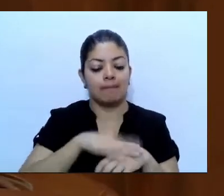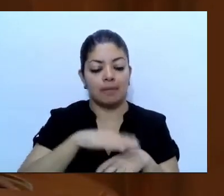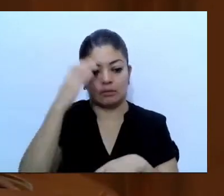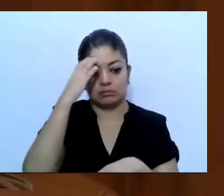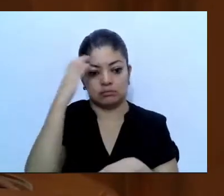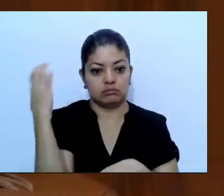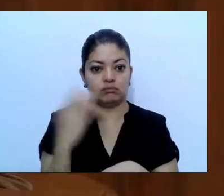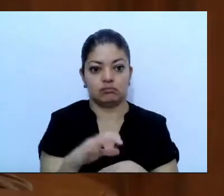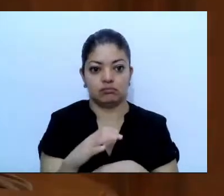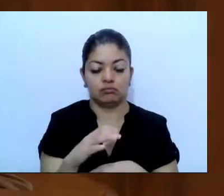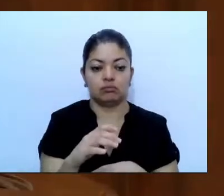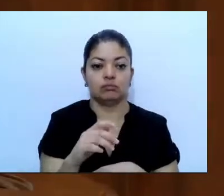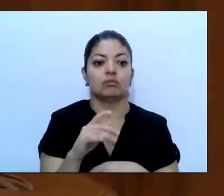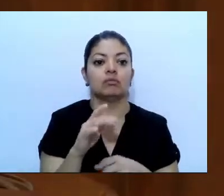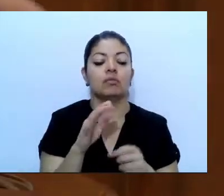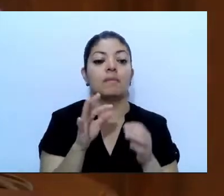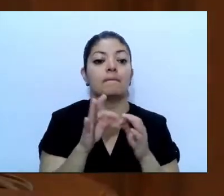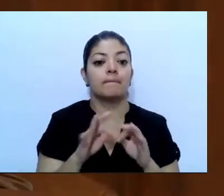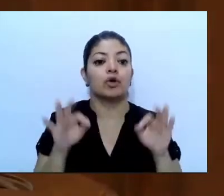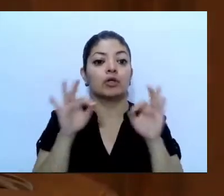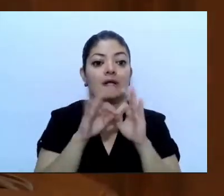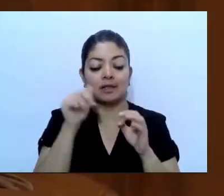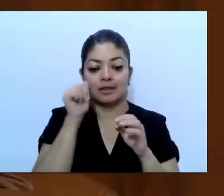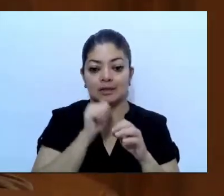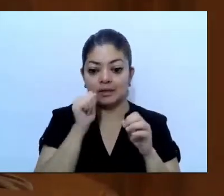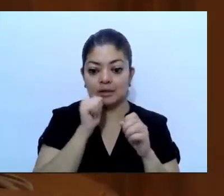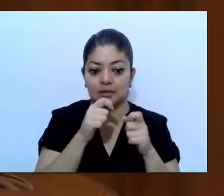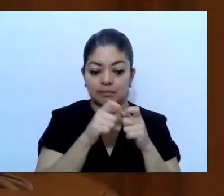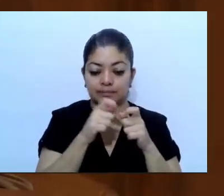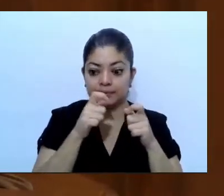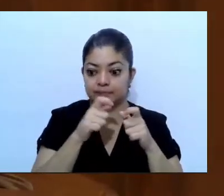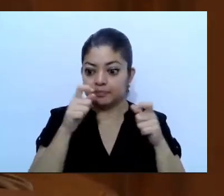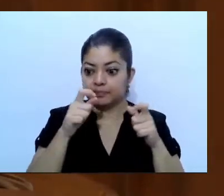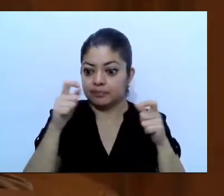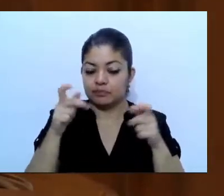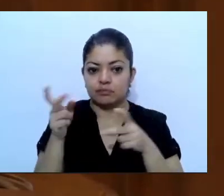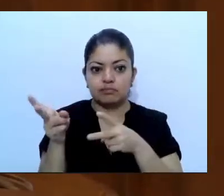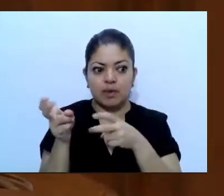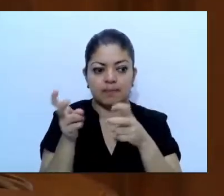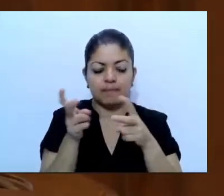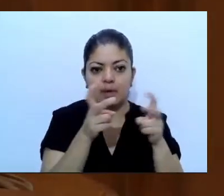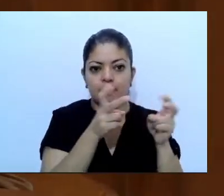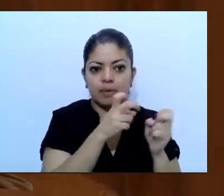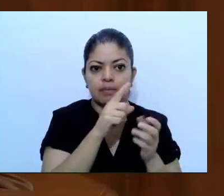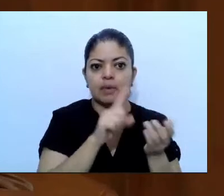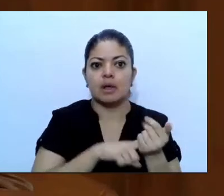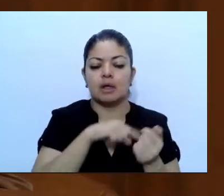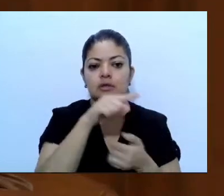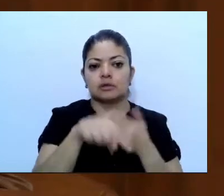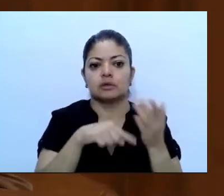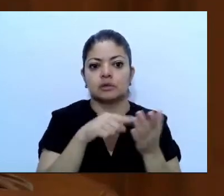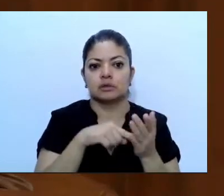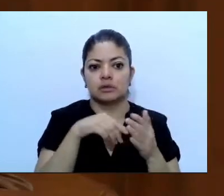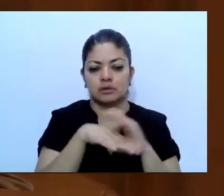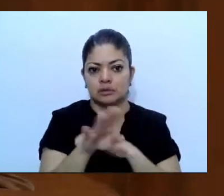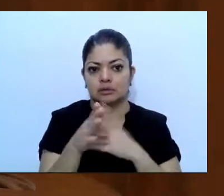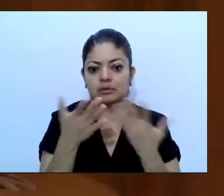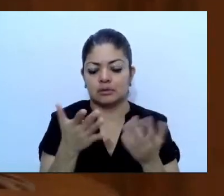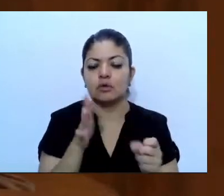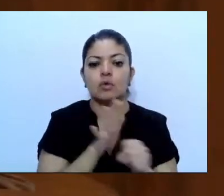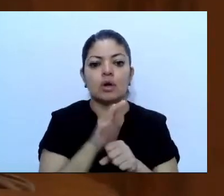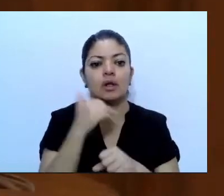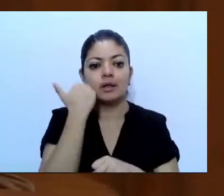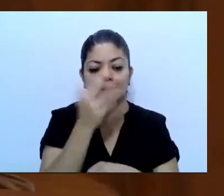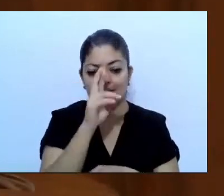en consideración que cada vez más se cometen estas acciones delictivas en los centros educativos. Con el objeto de